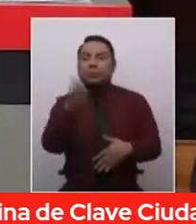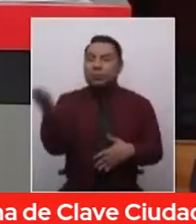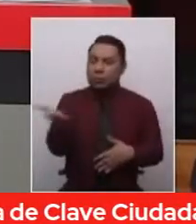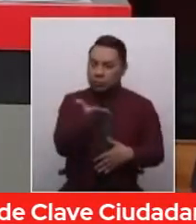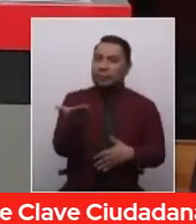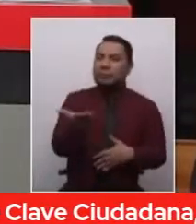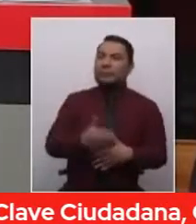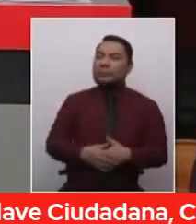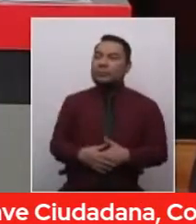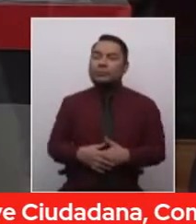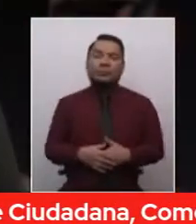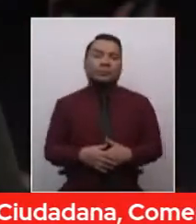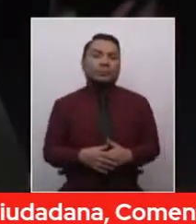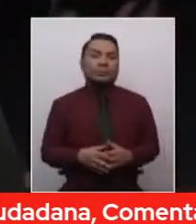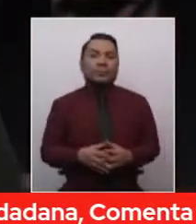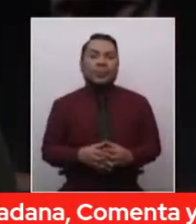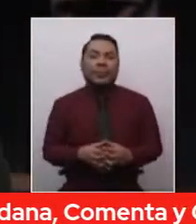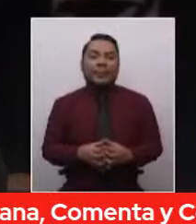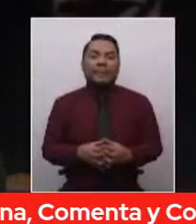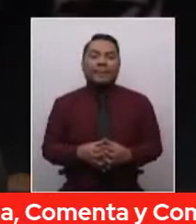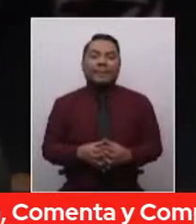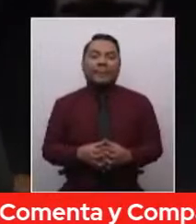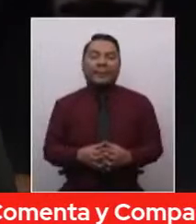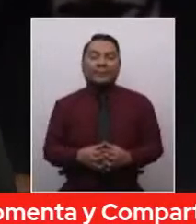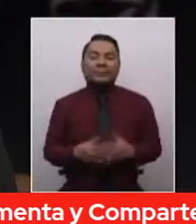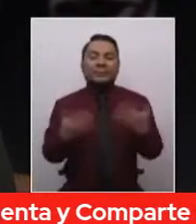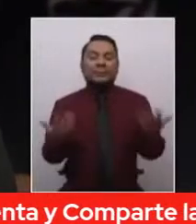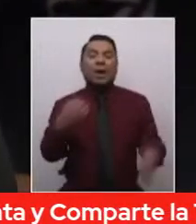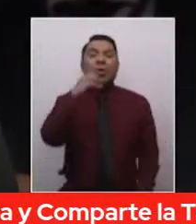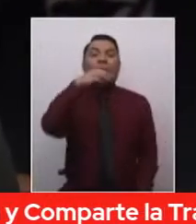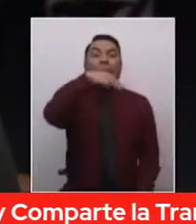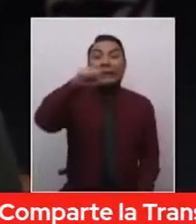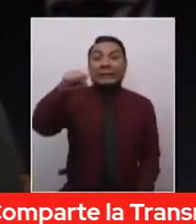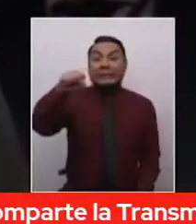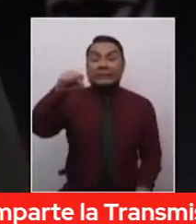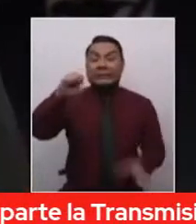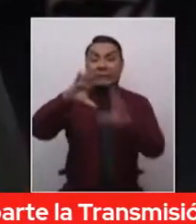Lo escuchamos. Sí. La OMS